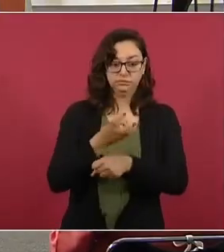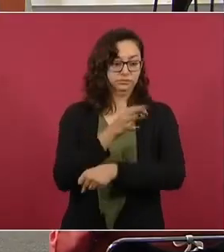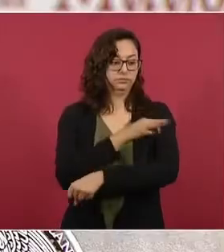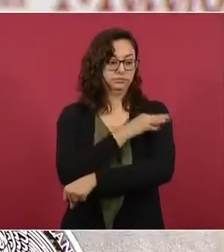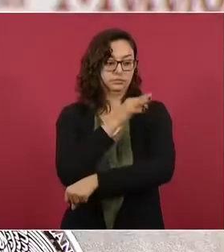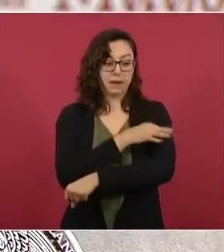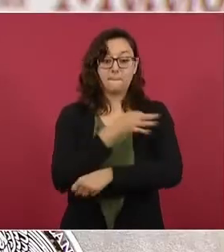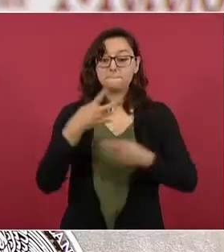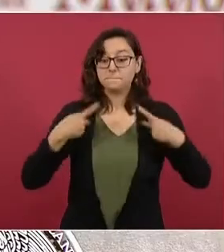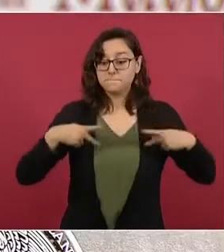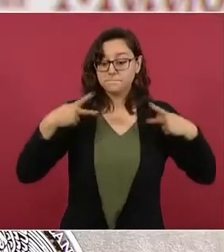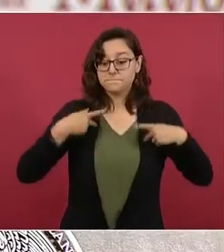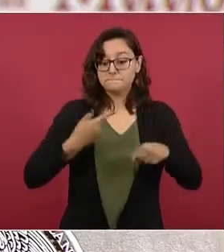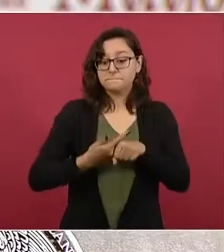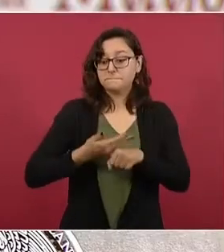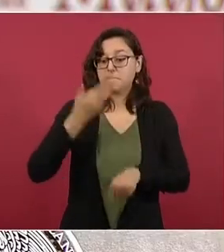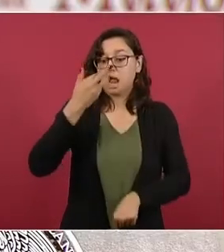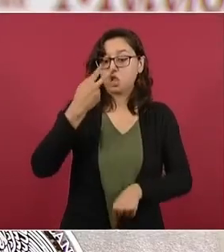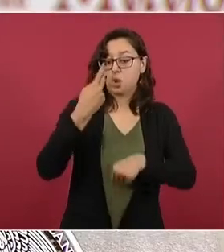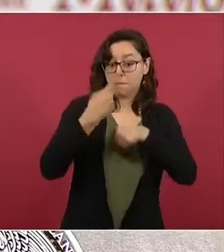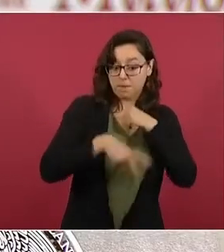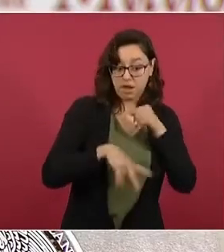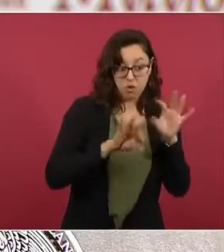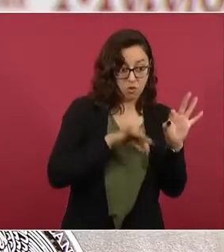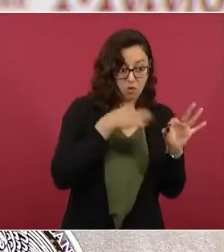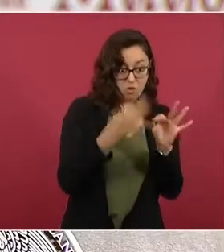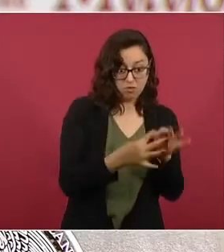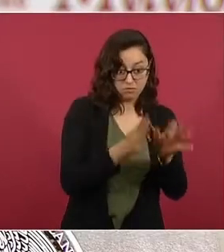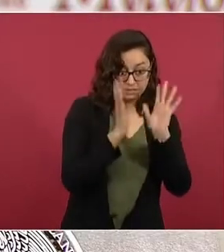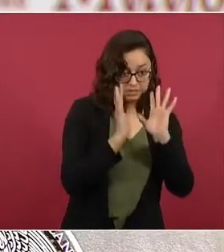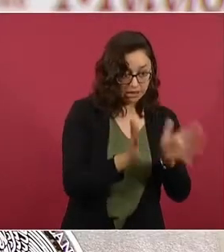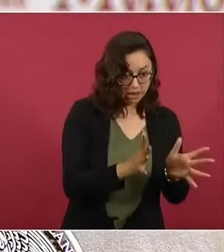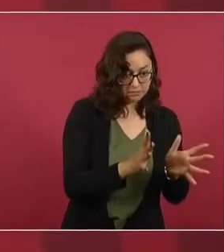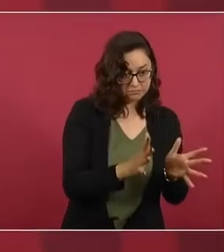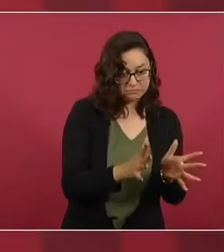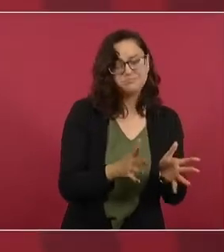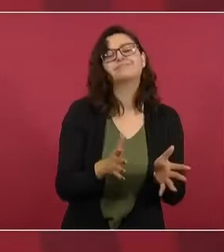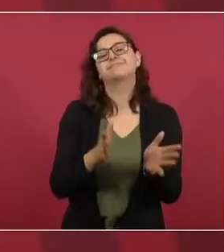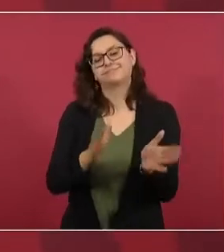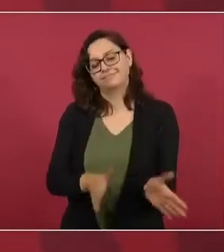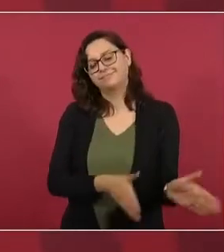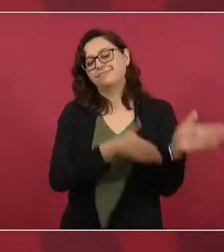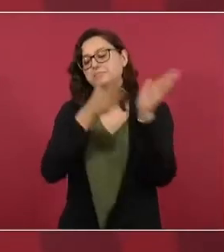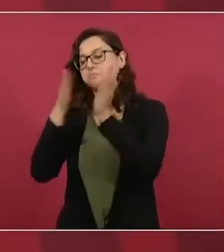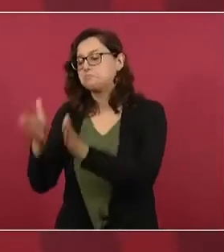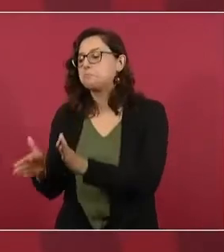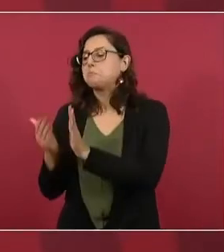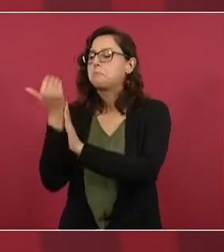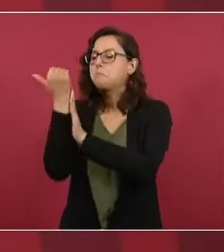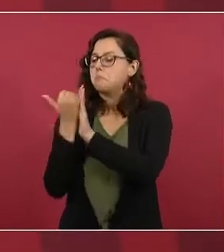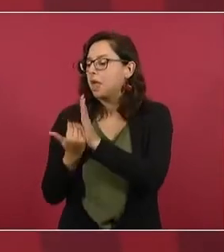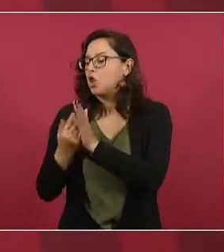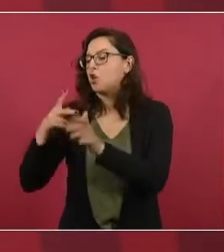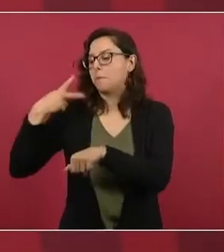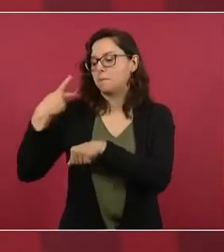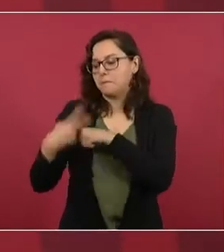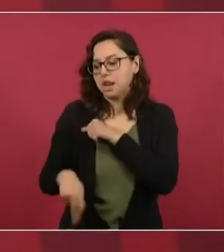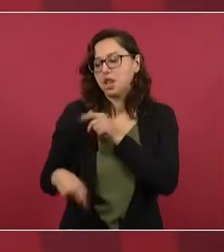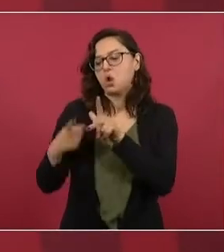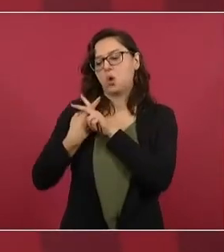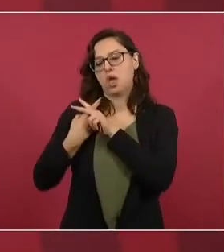mayor riesgo, tocará el turno, ahora sí, a los de menor riesgo. Y tenemos varios mecanismos con los que